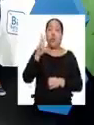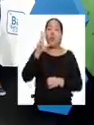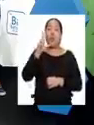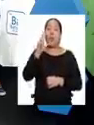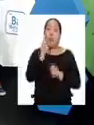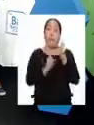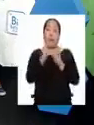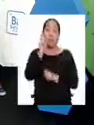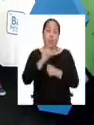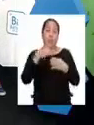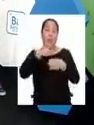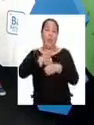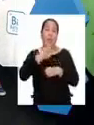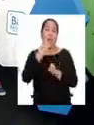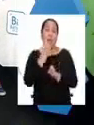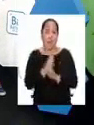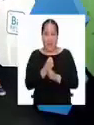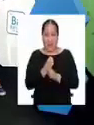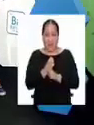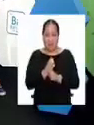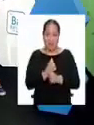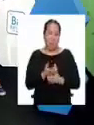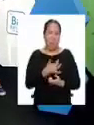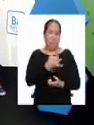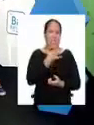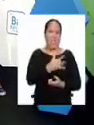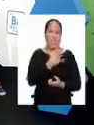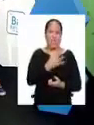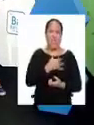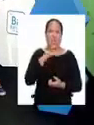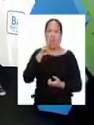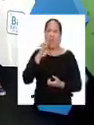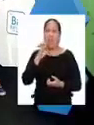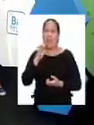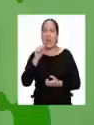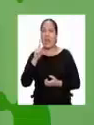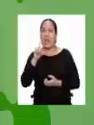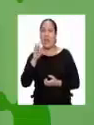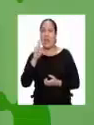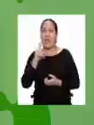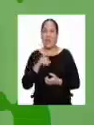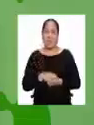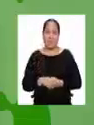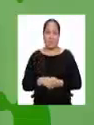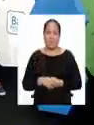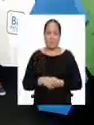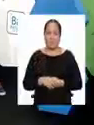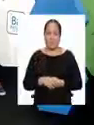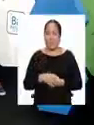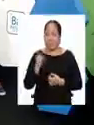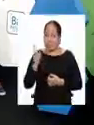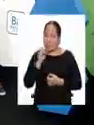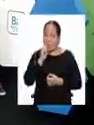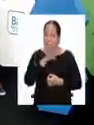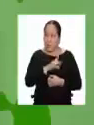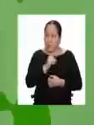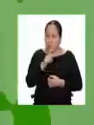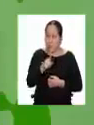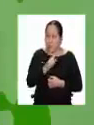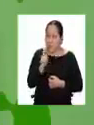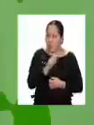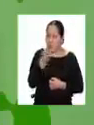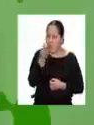realidad. Y si logramos eso, ¿tú les dirías a esos seres virtuales creados por los humanos que no son